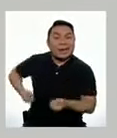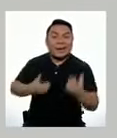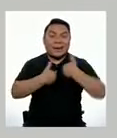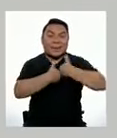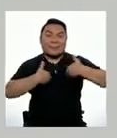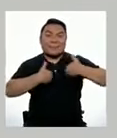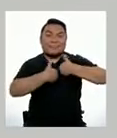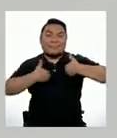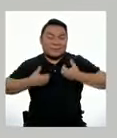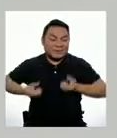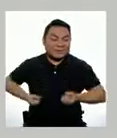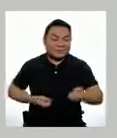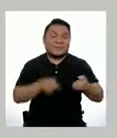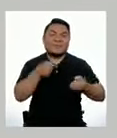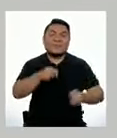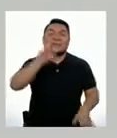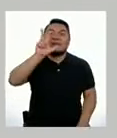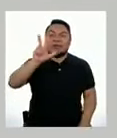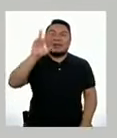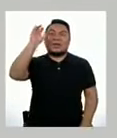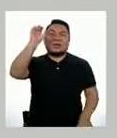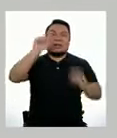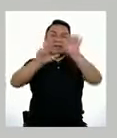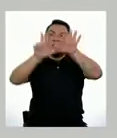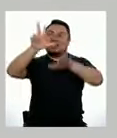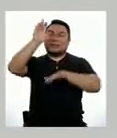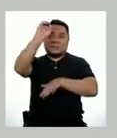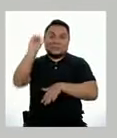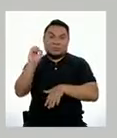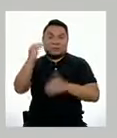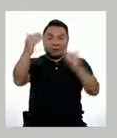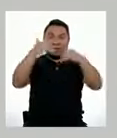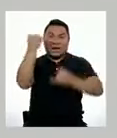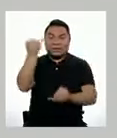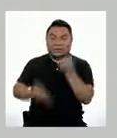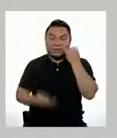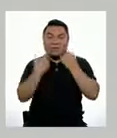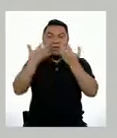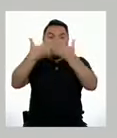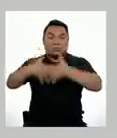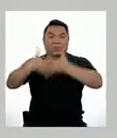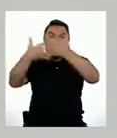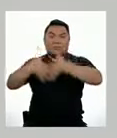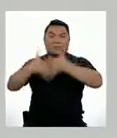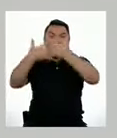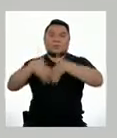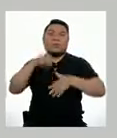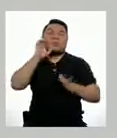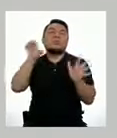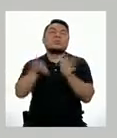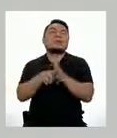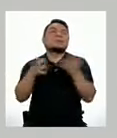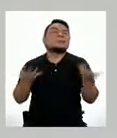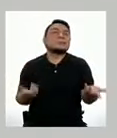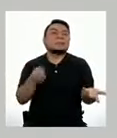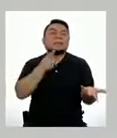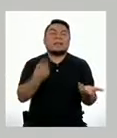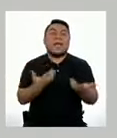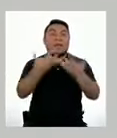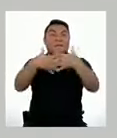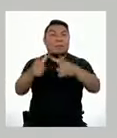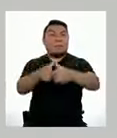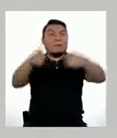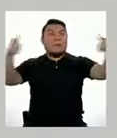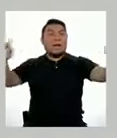ganadera representan el 13%. Y finalmente, las actividades industriales, como por ejemplo las producidas por las